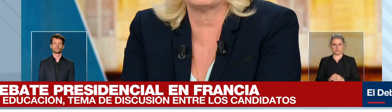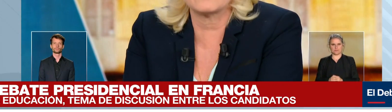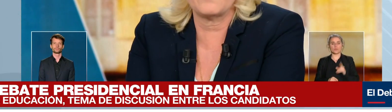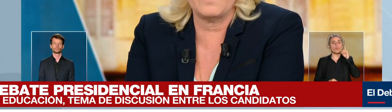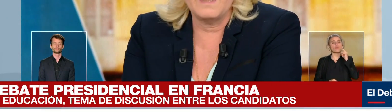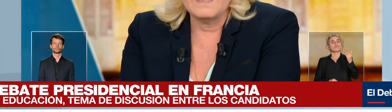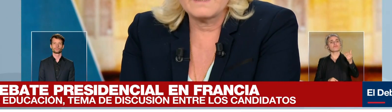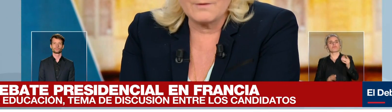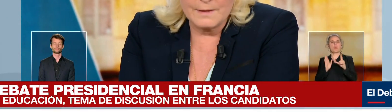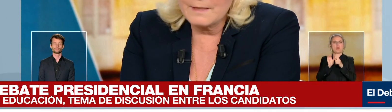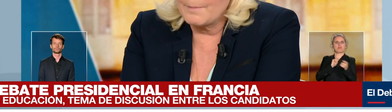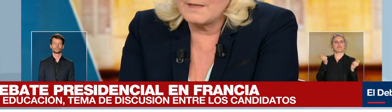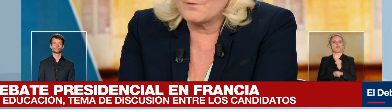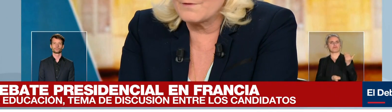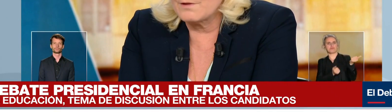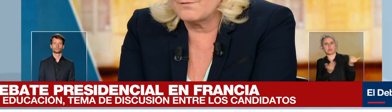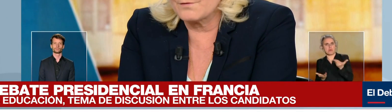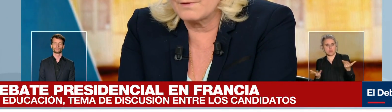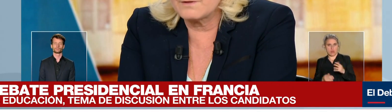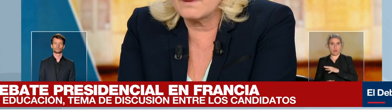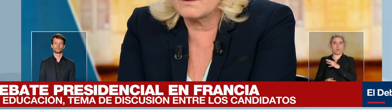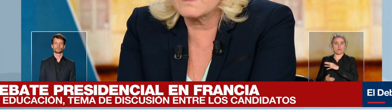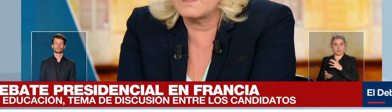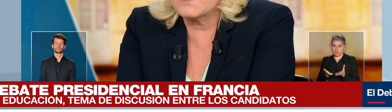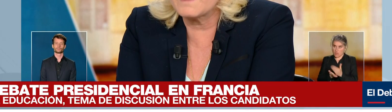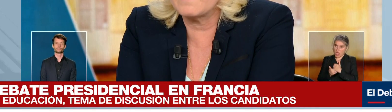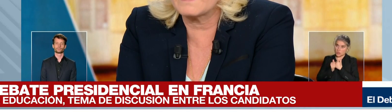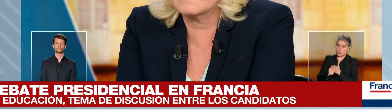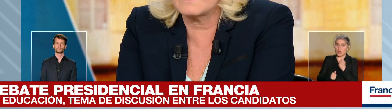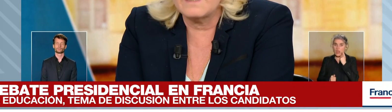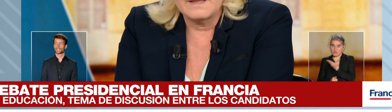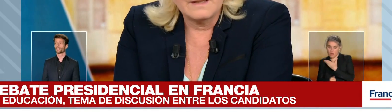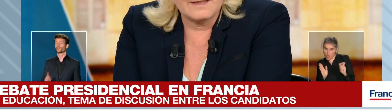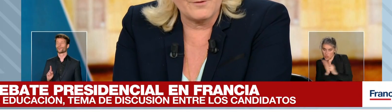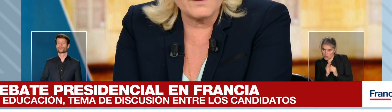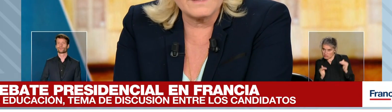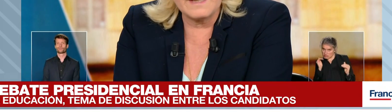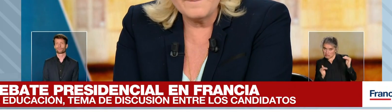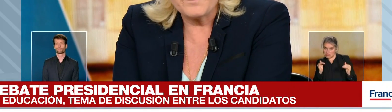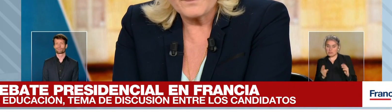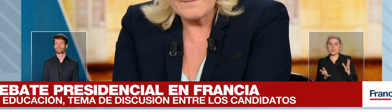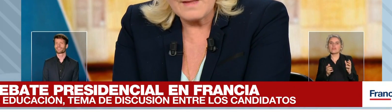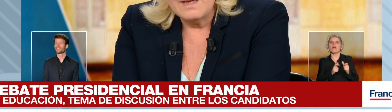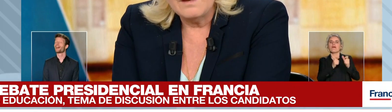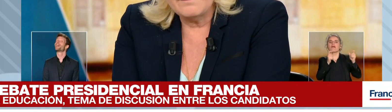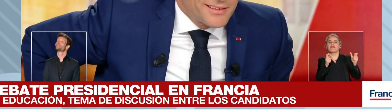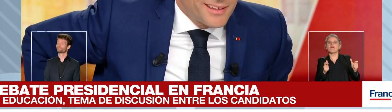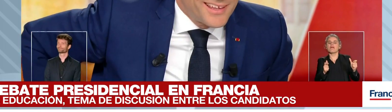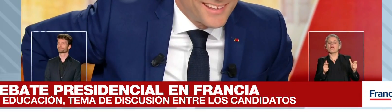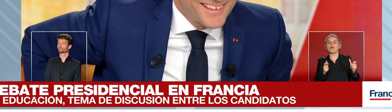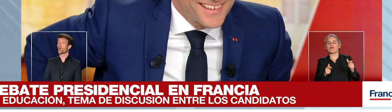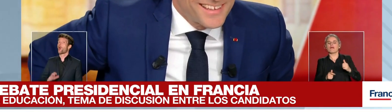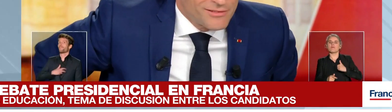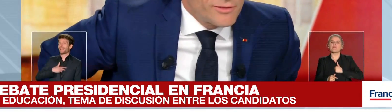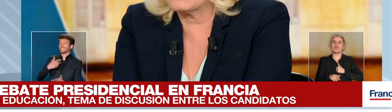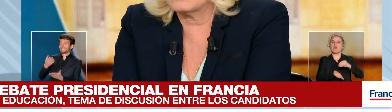disciplina. De esto no habló el señor Macron. La reforma que usted propone es pagar a los profesores dependiendo de los resultados de sus alumnos. Lo esperaba.